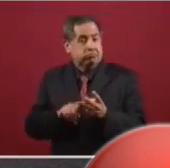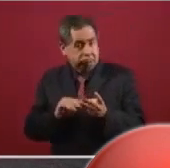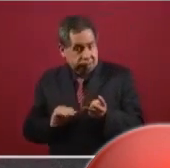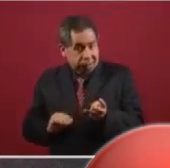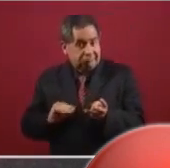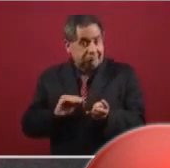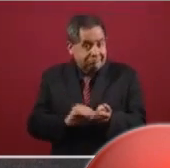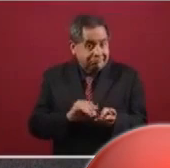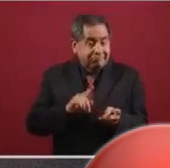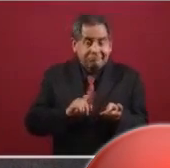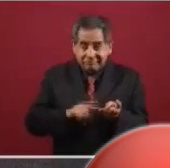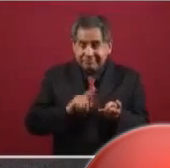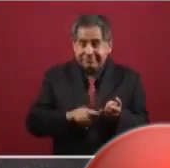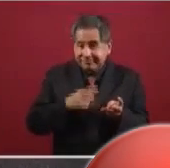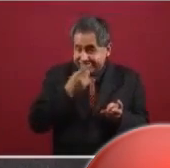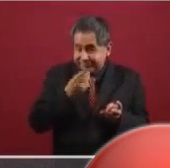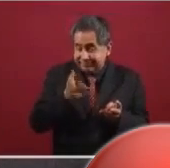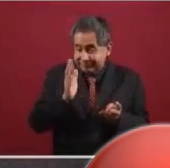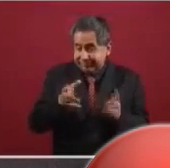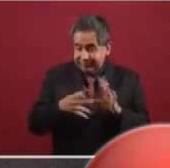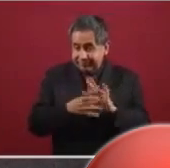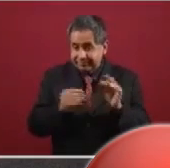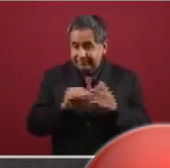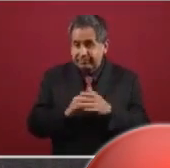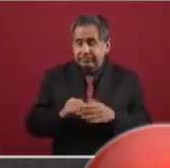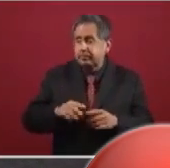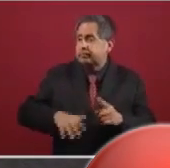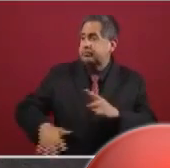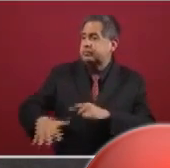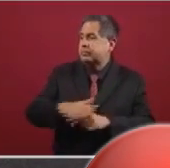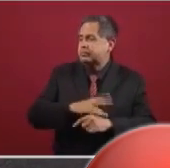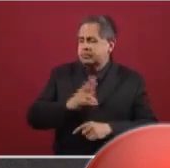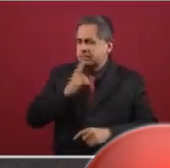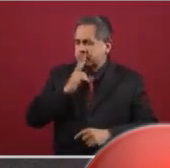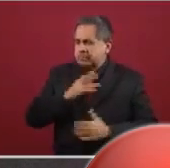en la cartilla el amor a la naturaleza